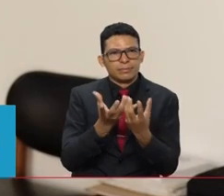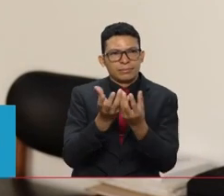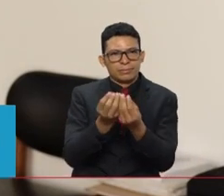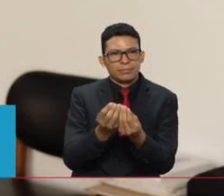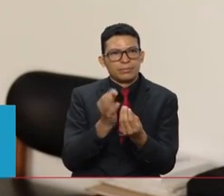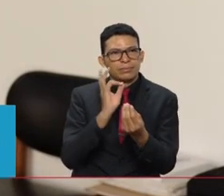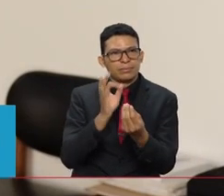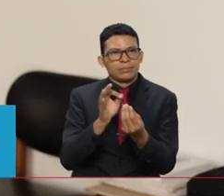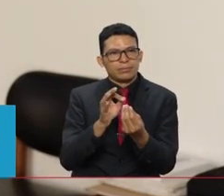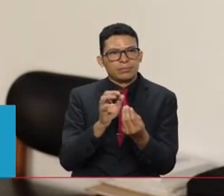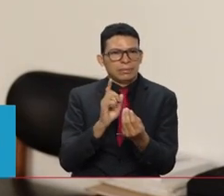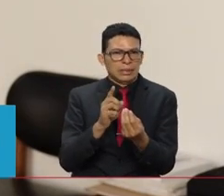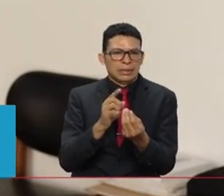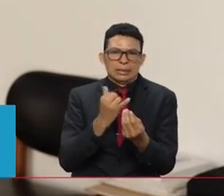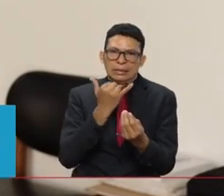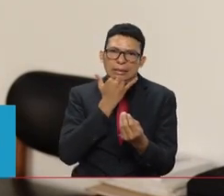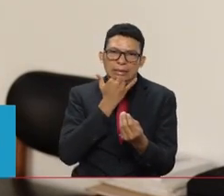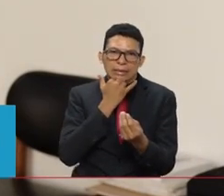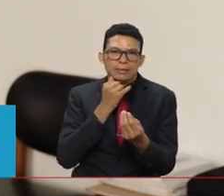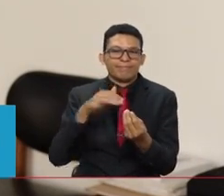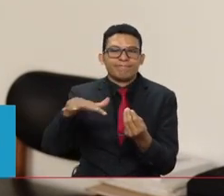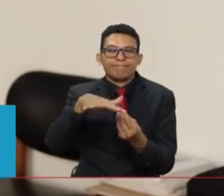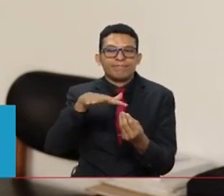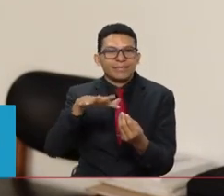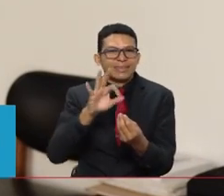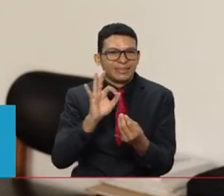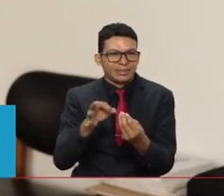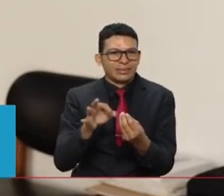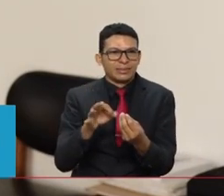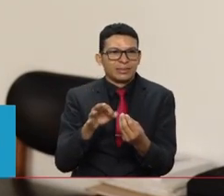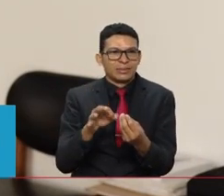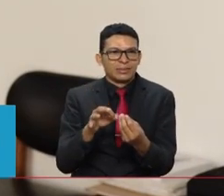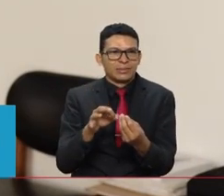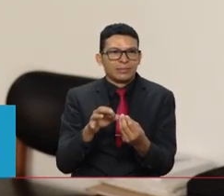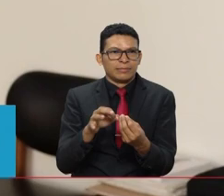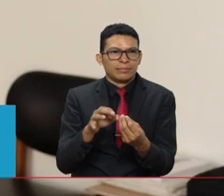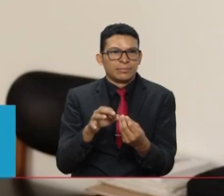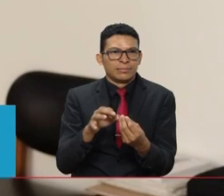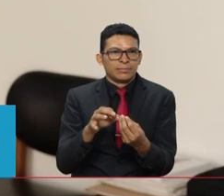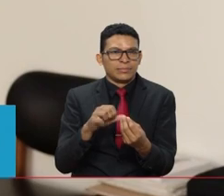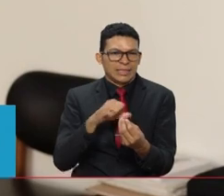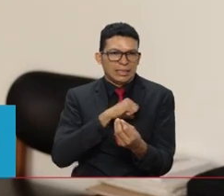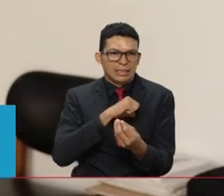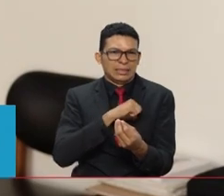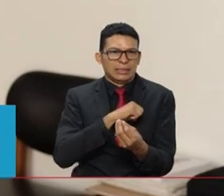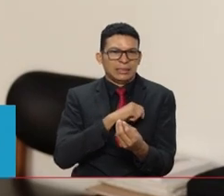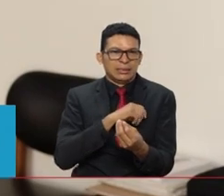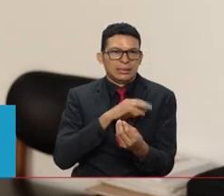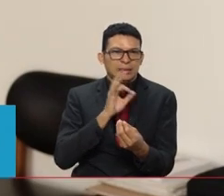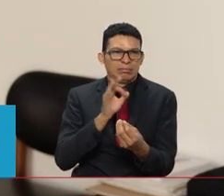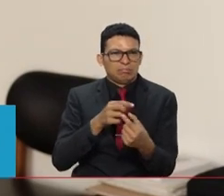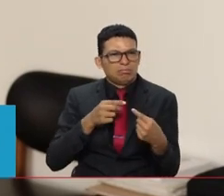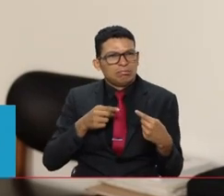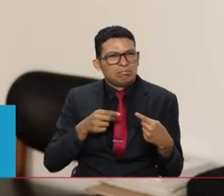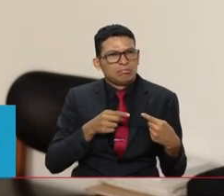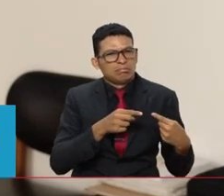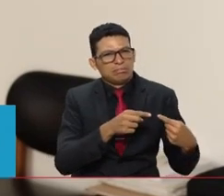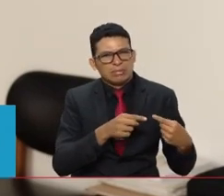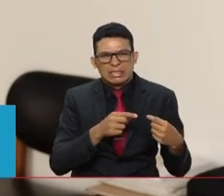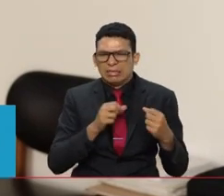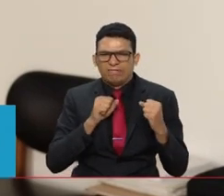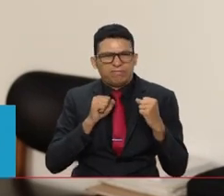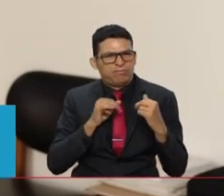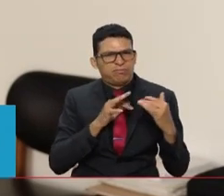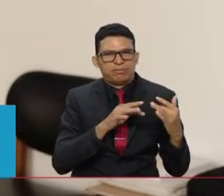irregulares. Este sitio ha estado siendo objeto de disputa por el territorio desde hace un